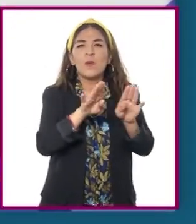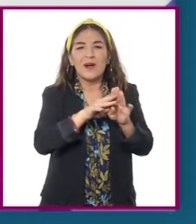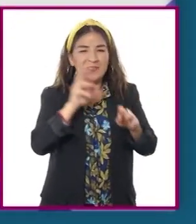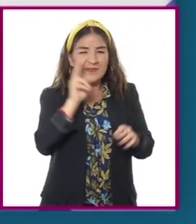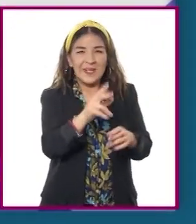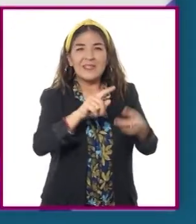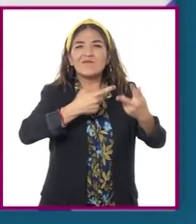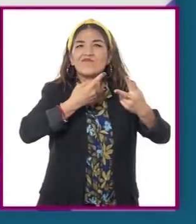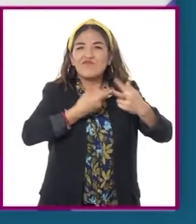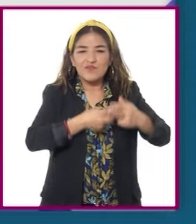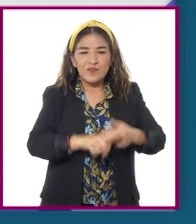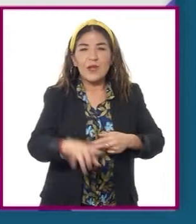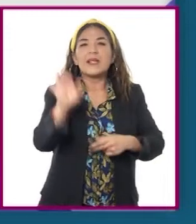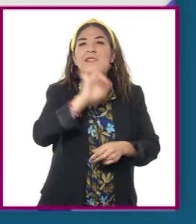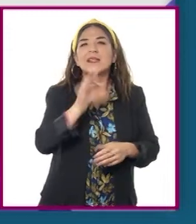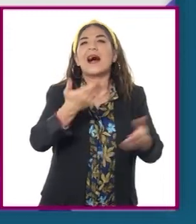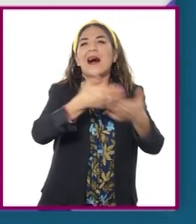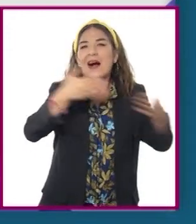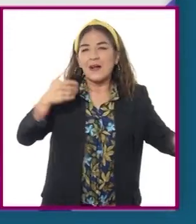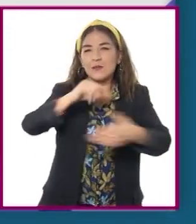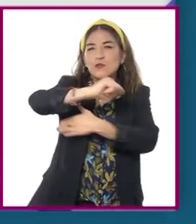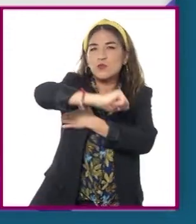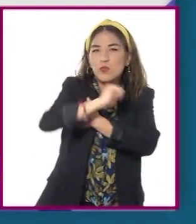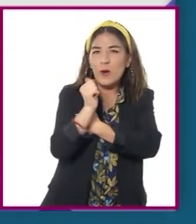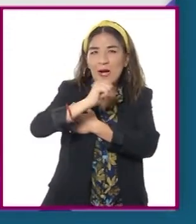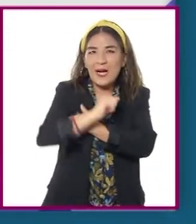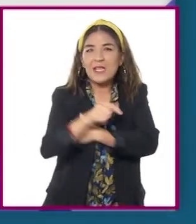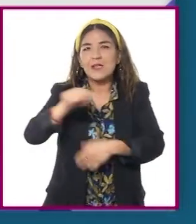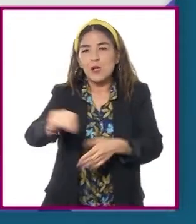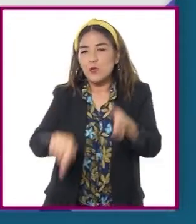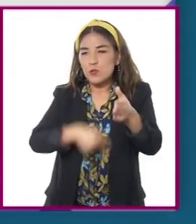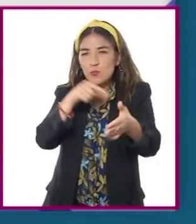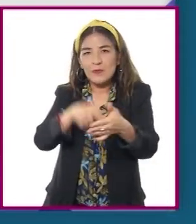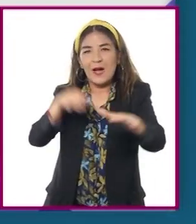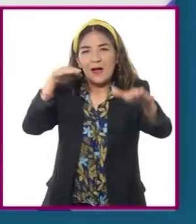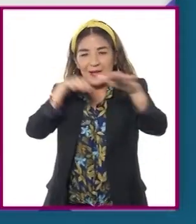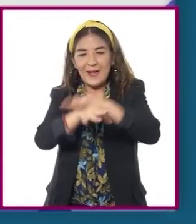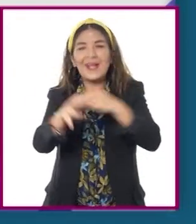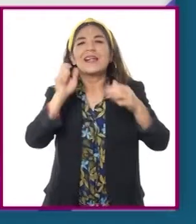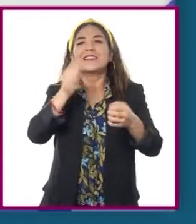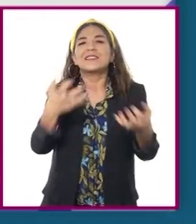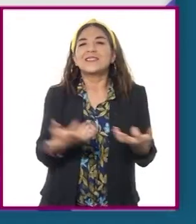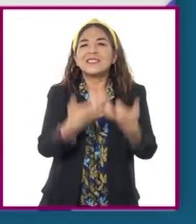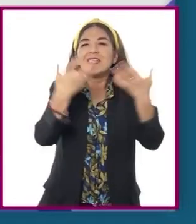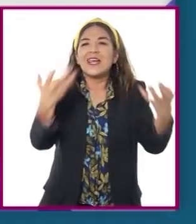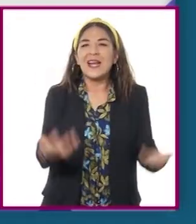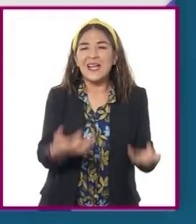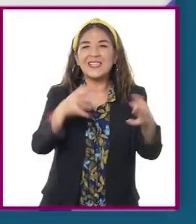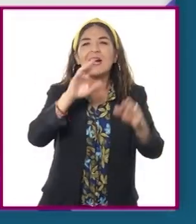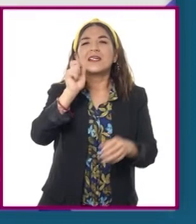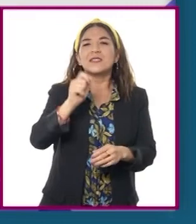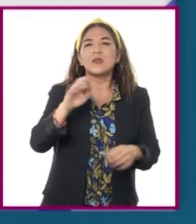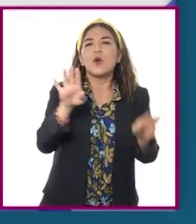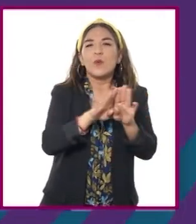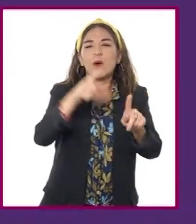hubieran iniciado de no haberse guardado las municiones en establos, donde el aire estaba saturado de